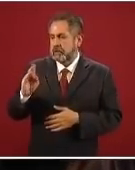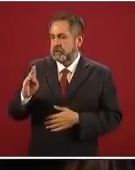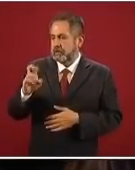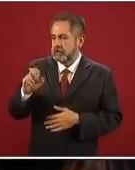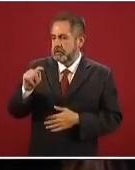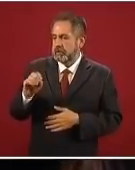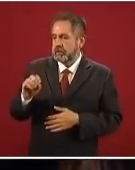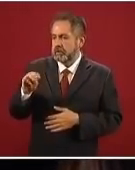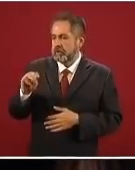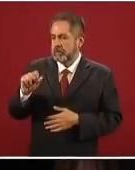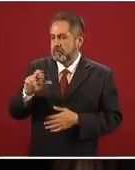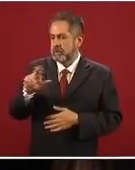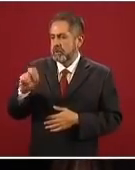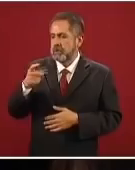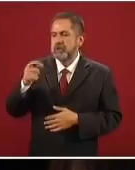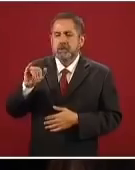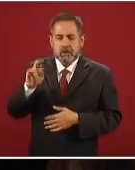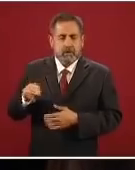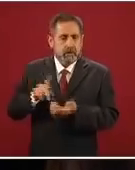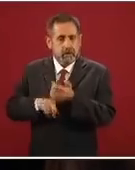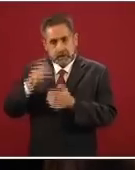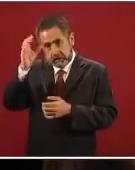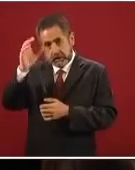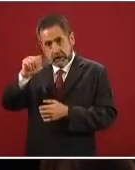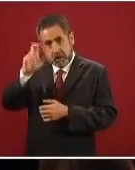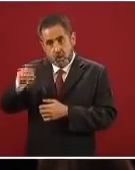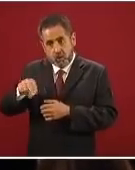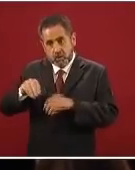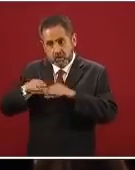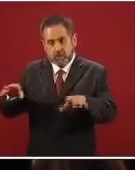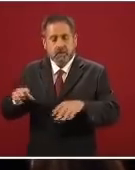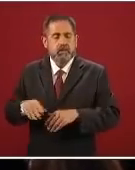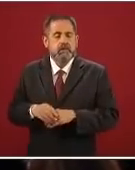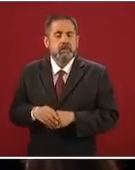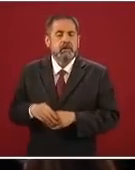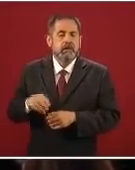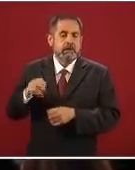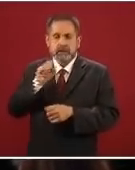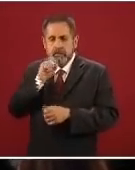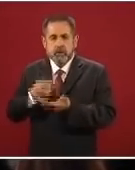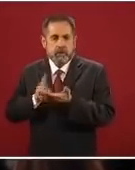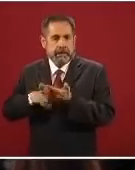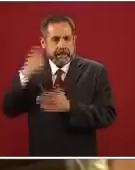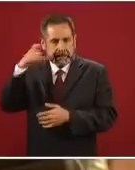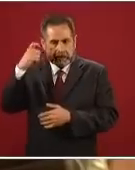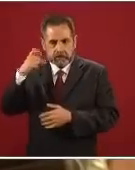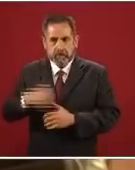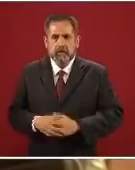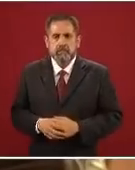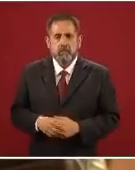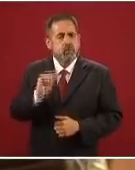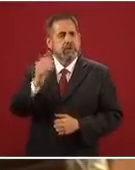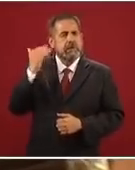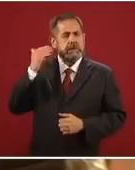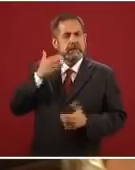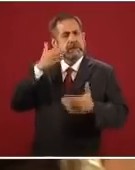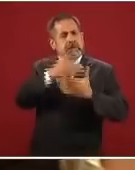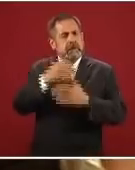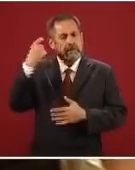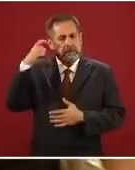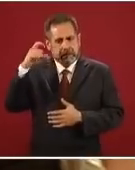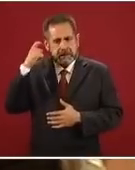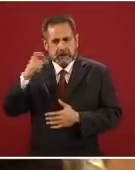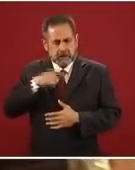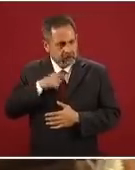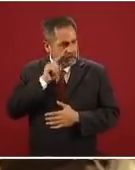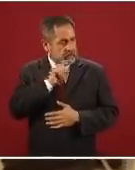Frecuencia CAT, JF informa desde Cancún y es ahora AM desde Querétaro. Ahora que estuvo usted en Querétaro y en Amealco, me encontré